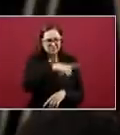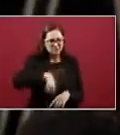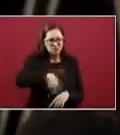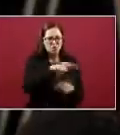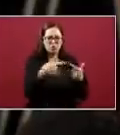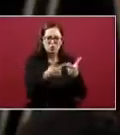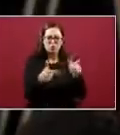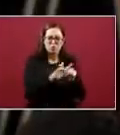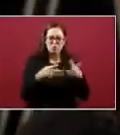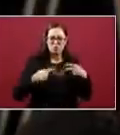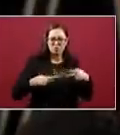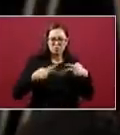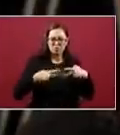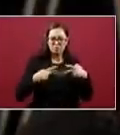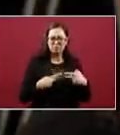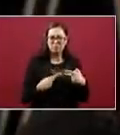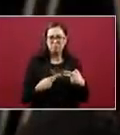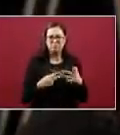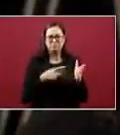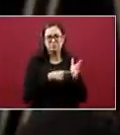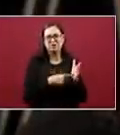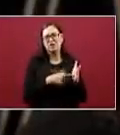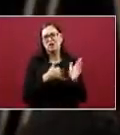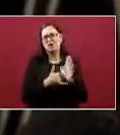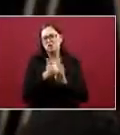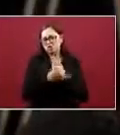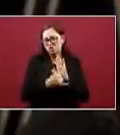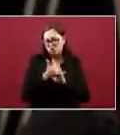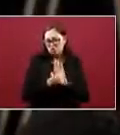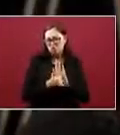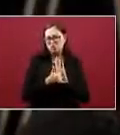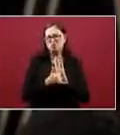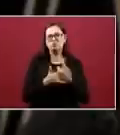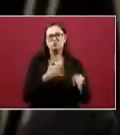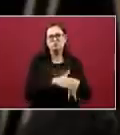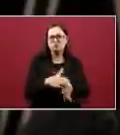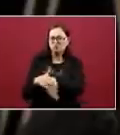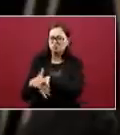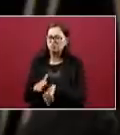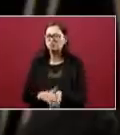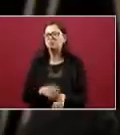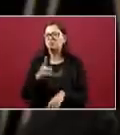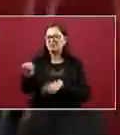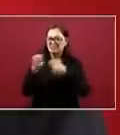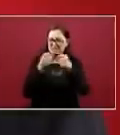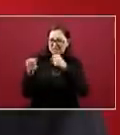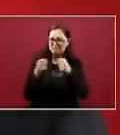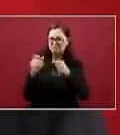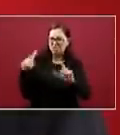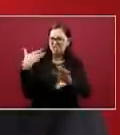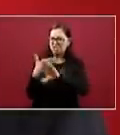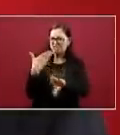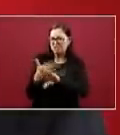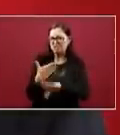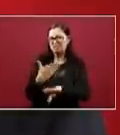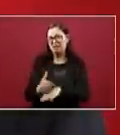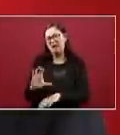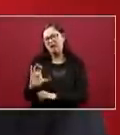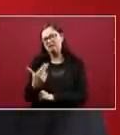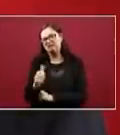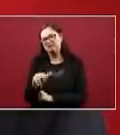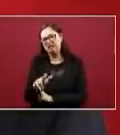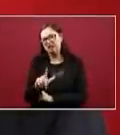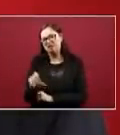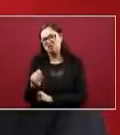está apoyando también de algunos youtubers, de algunos blogueros que llaman a la prensa chayotera o vendida. Y esto se adereza